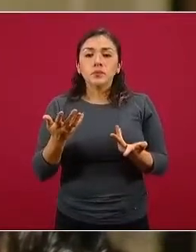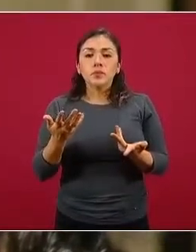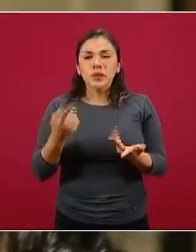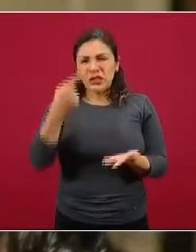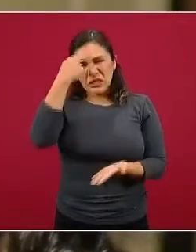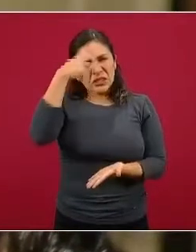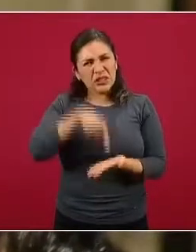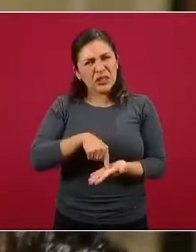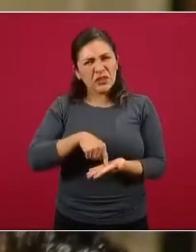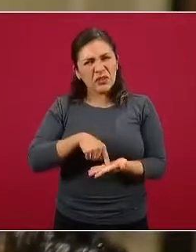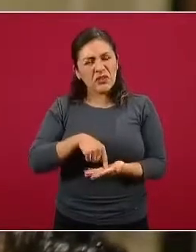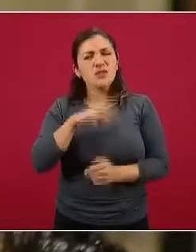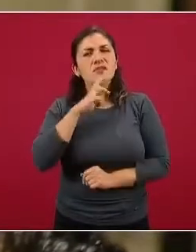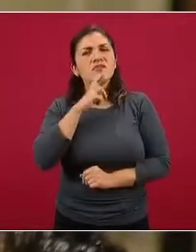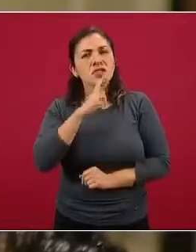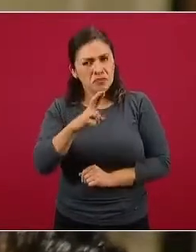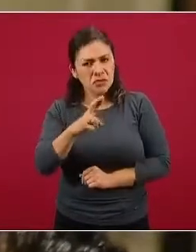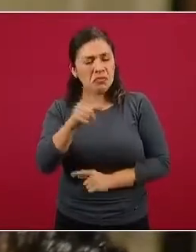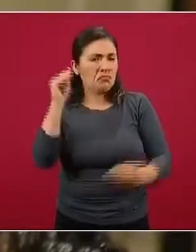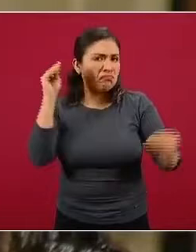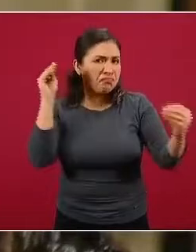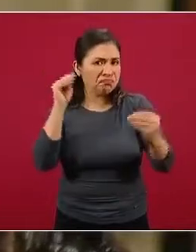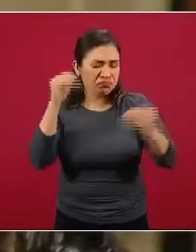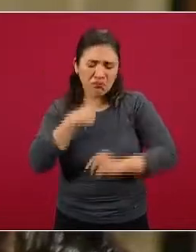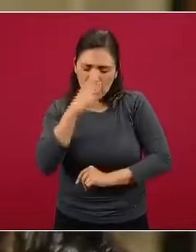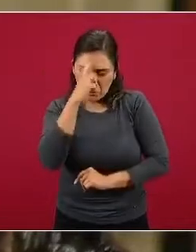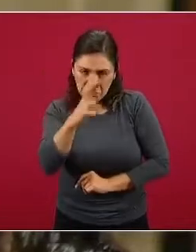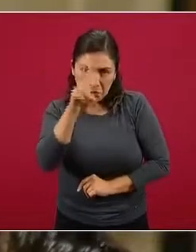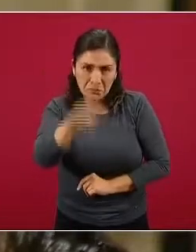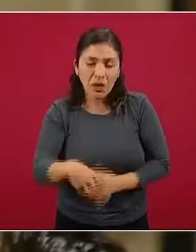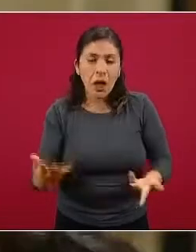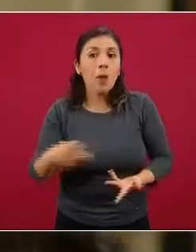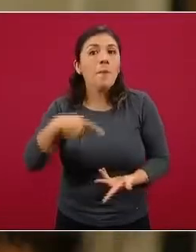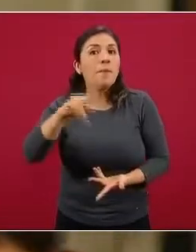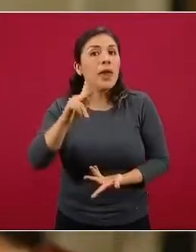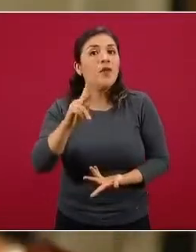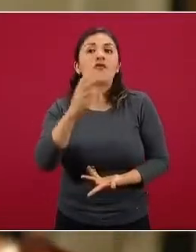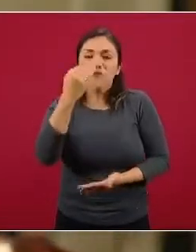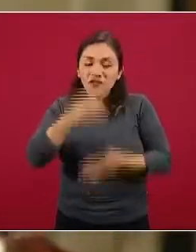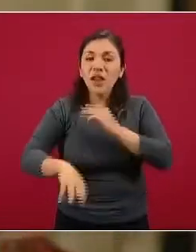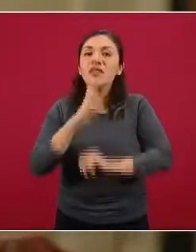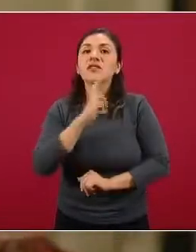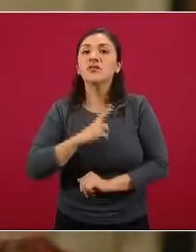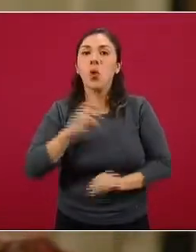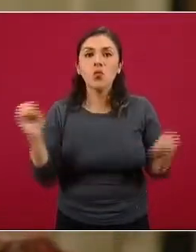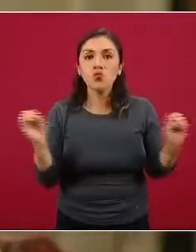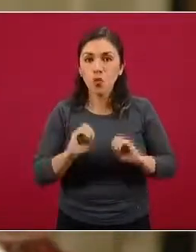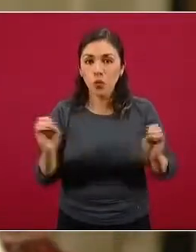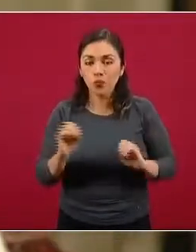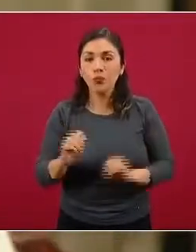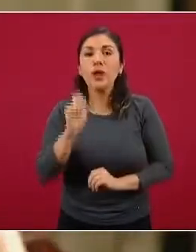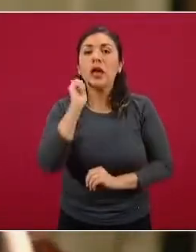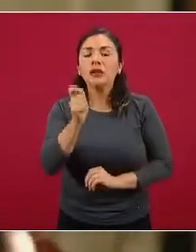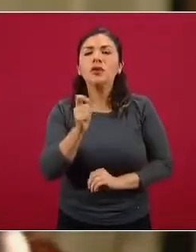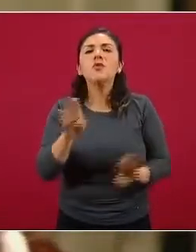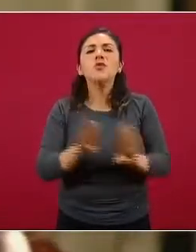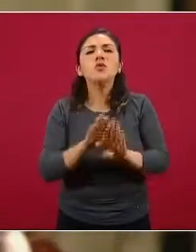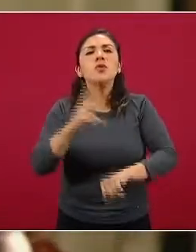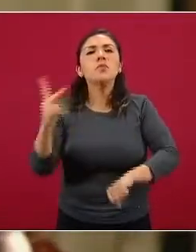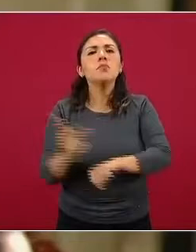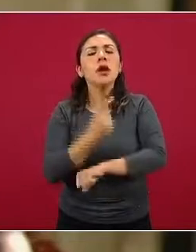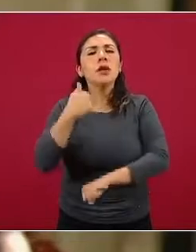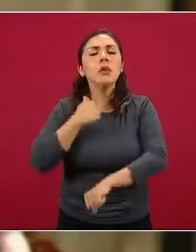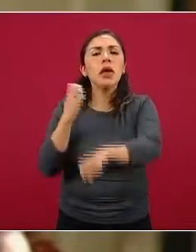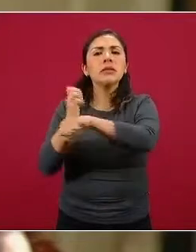creo que fue una respuesta muy diplomática y es respetable, pero no me contestó la pregunta. Referente a la situación de mi